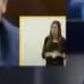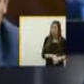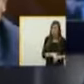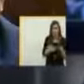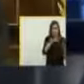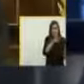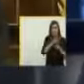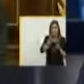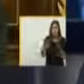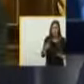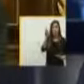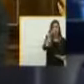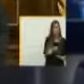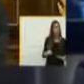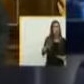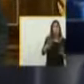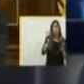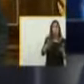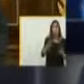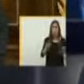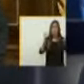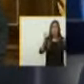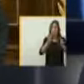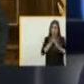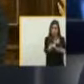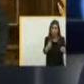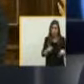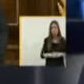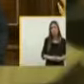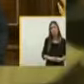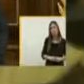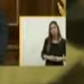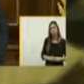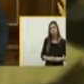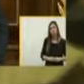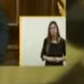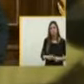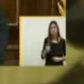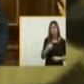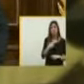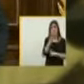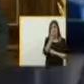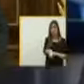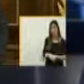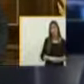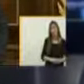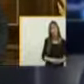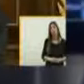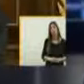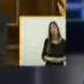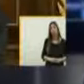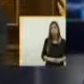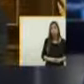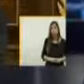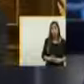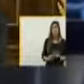inteligencia política extraordinaria. El sarcasmo forma parte... en inglés, entonces, fica mejor envolvido. Sí, esto no sé cómo